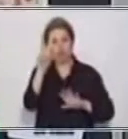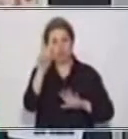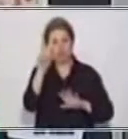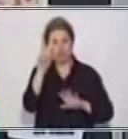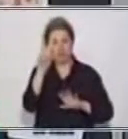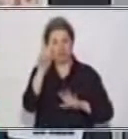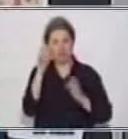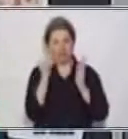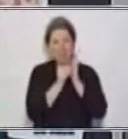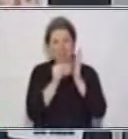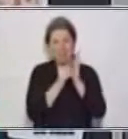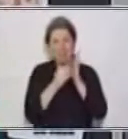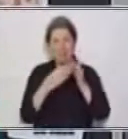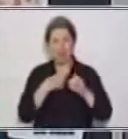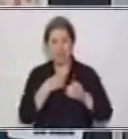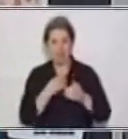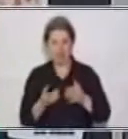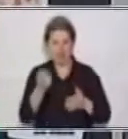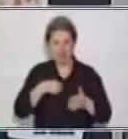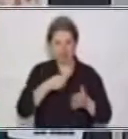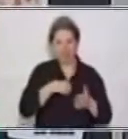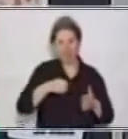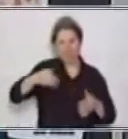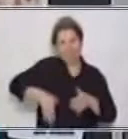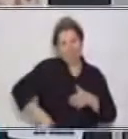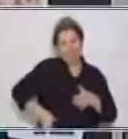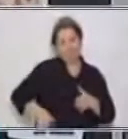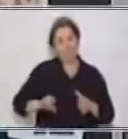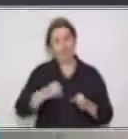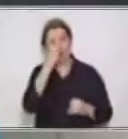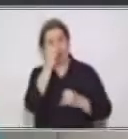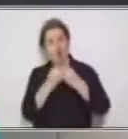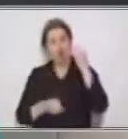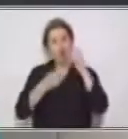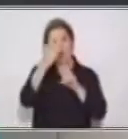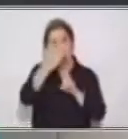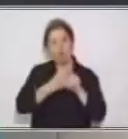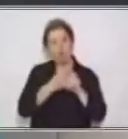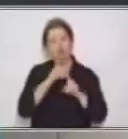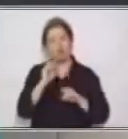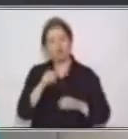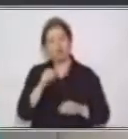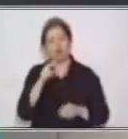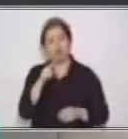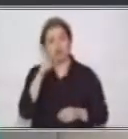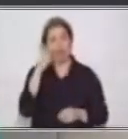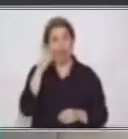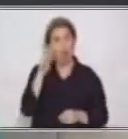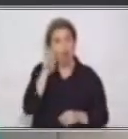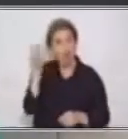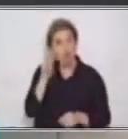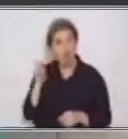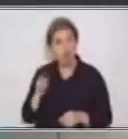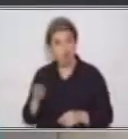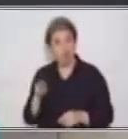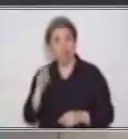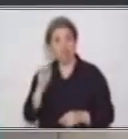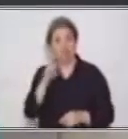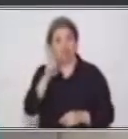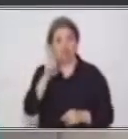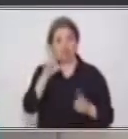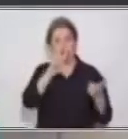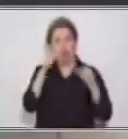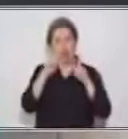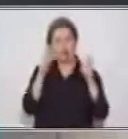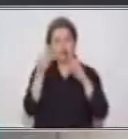Excelente. Vamos ya con el último problema. Está por acá. Y si ya lo viste, está un poco largo, pero yo creo que tú estás listo